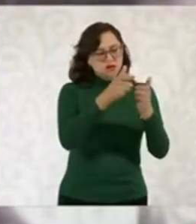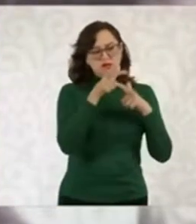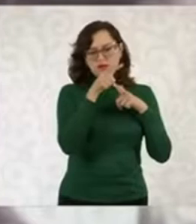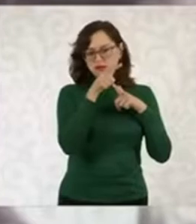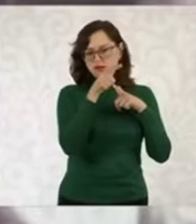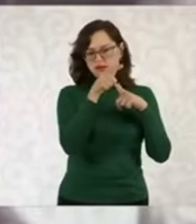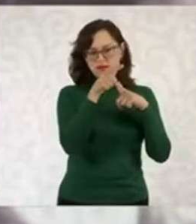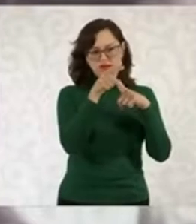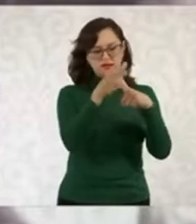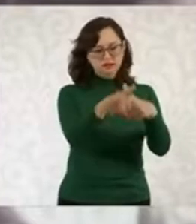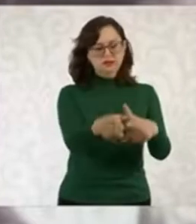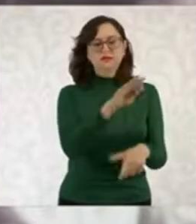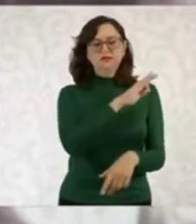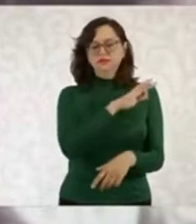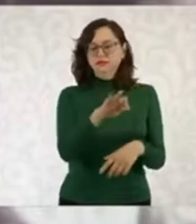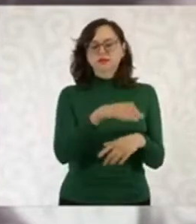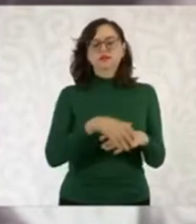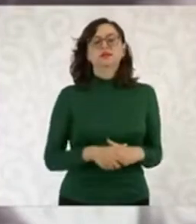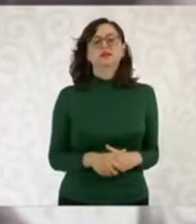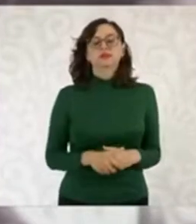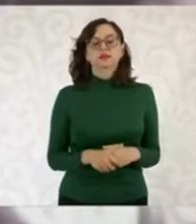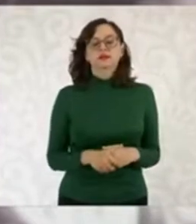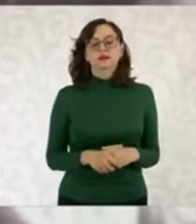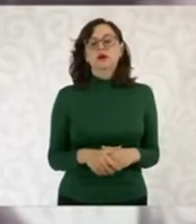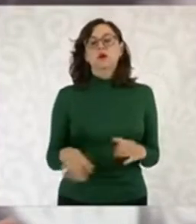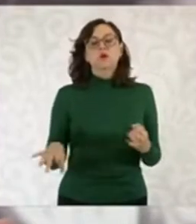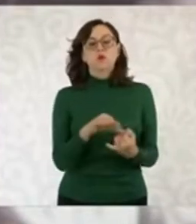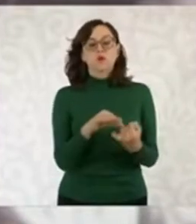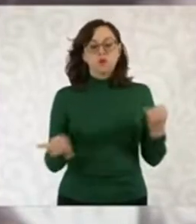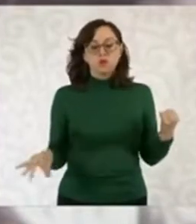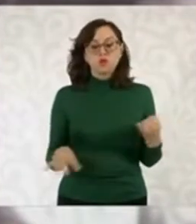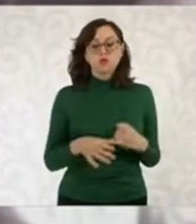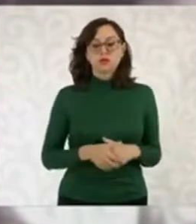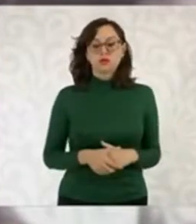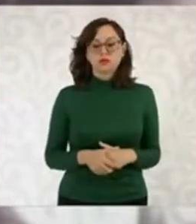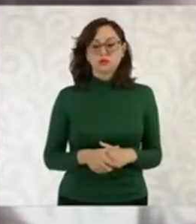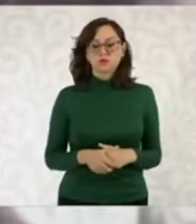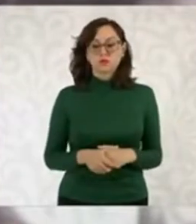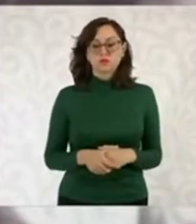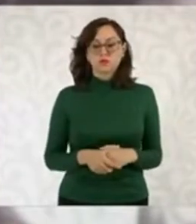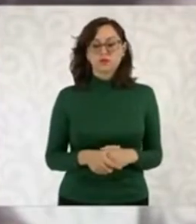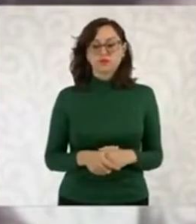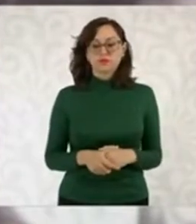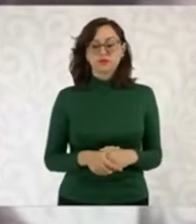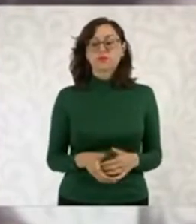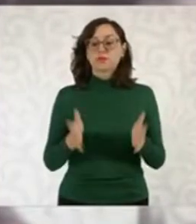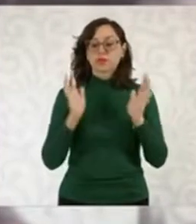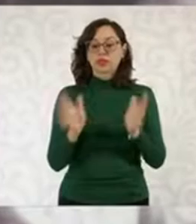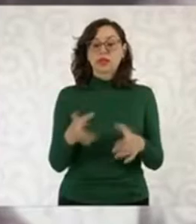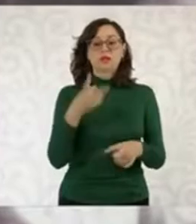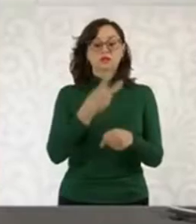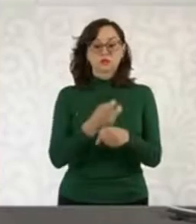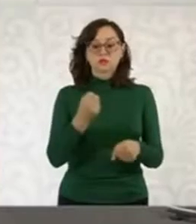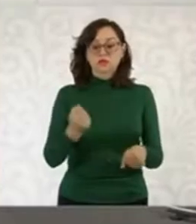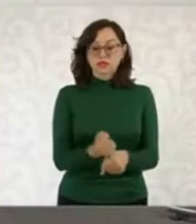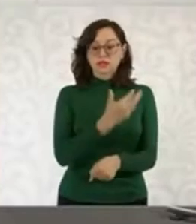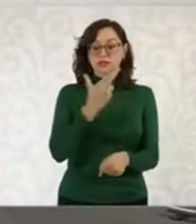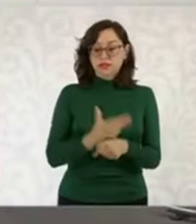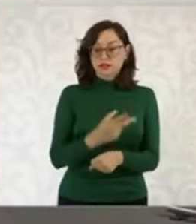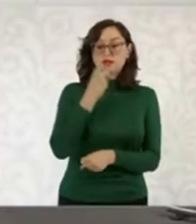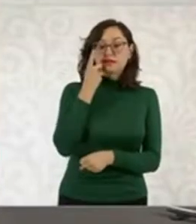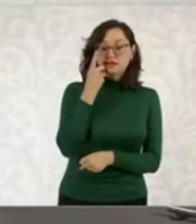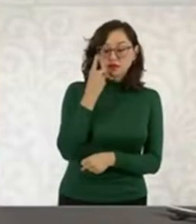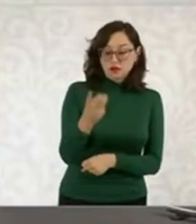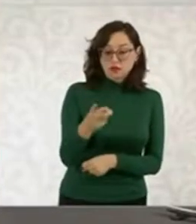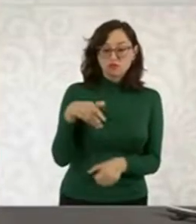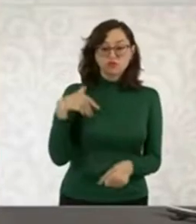continuación voluntaria. Y finalmente, como ya ha dicho la subsecretaria Kia, en próximos